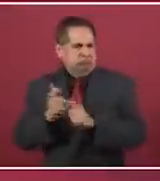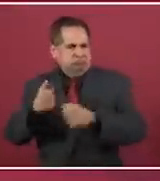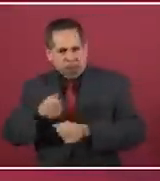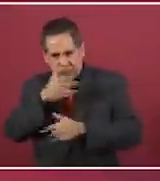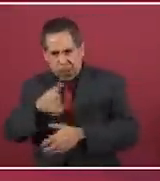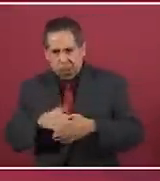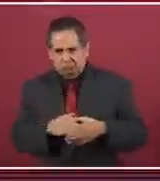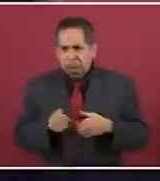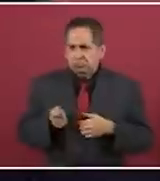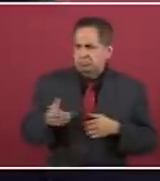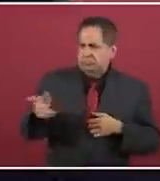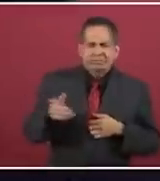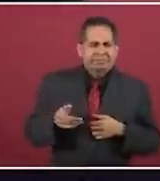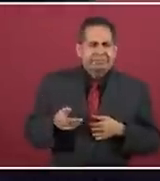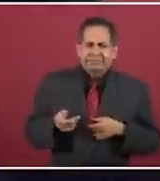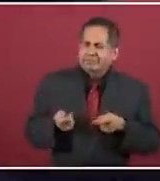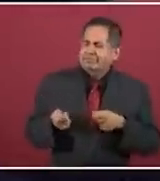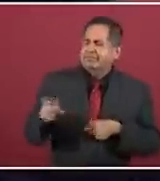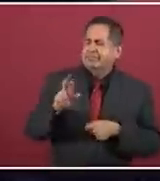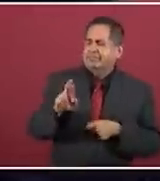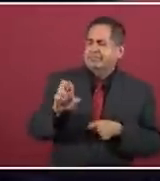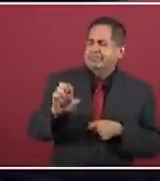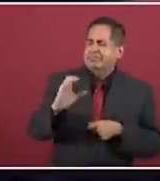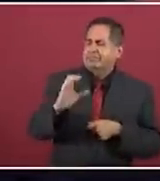los reaccionarios.